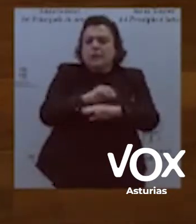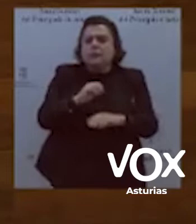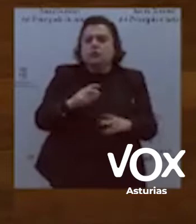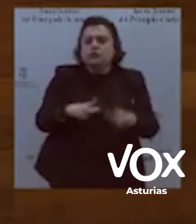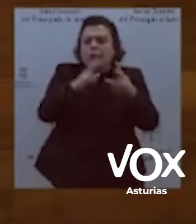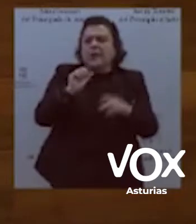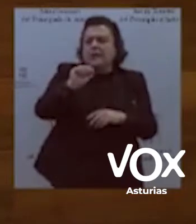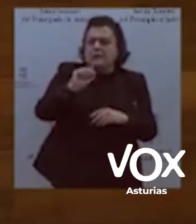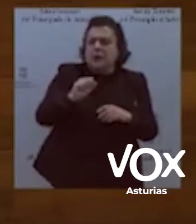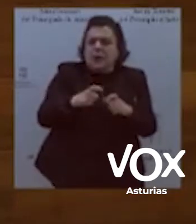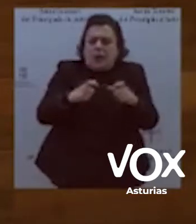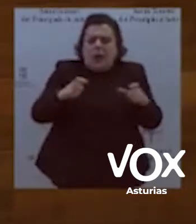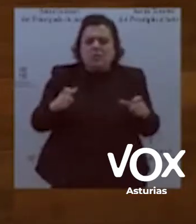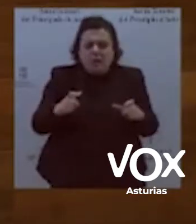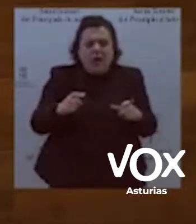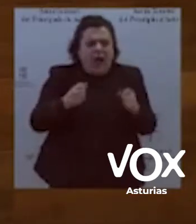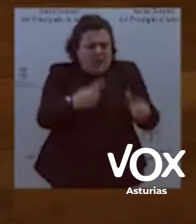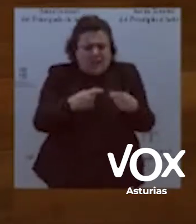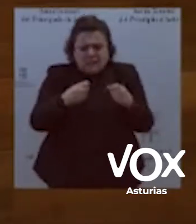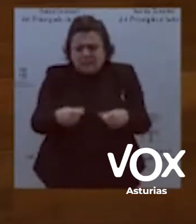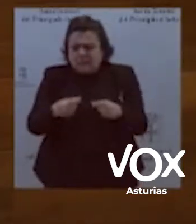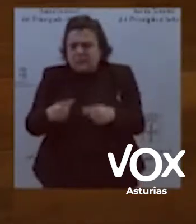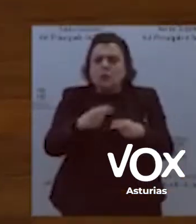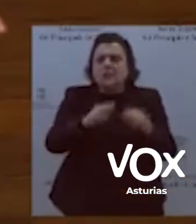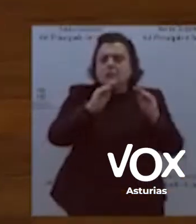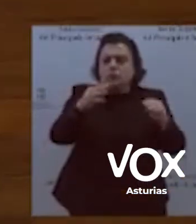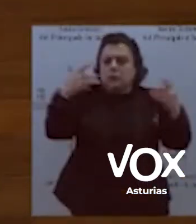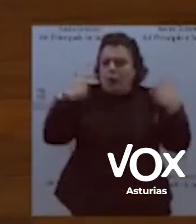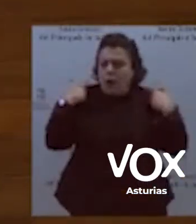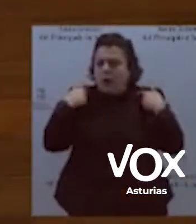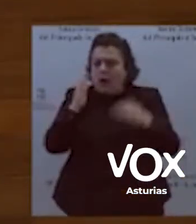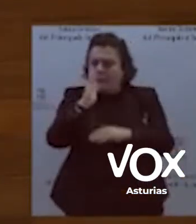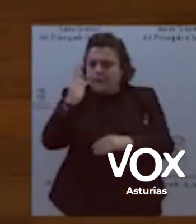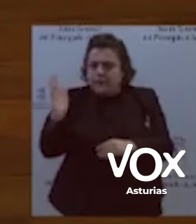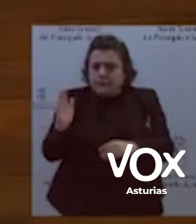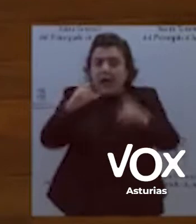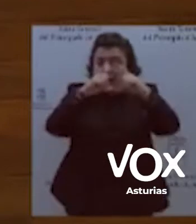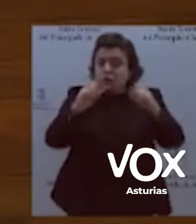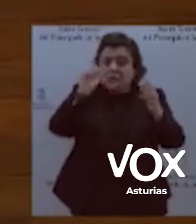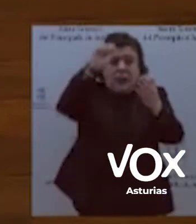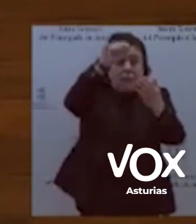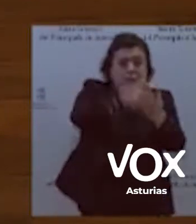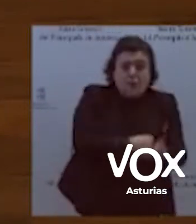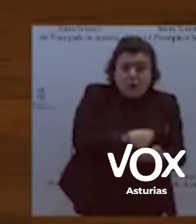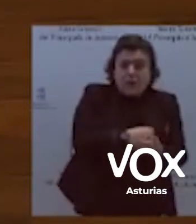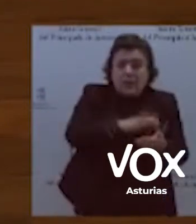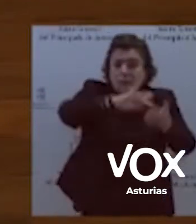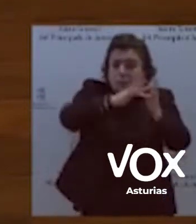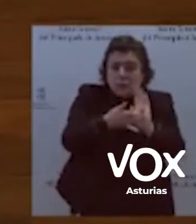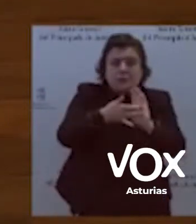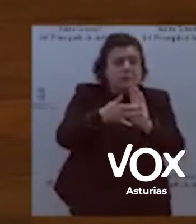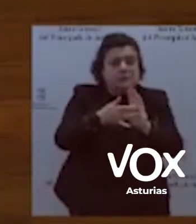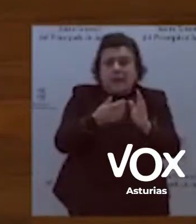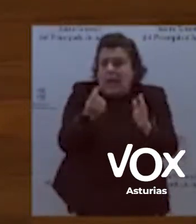arrasan. Señorías, Asturias está arrasada y está arruinada. Da vergüenza ajena que sus organizaciones paniaguadas